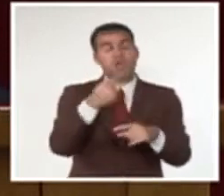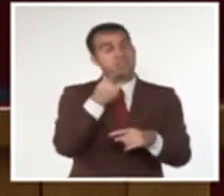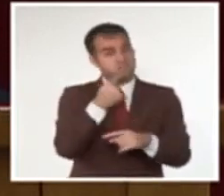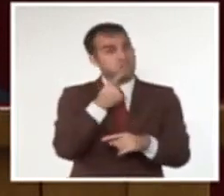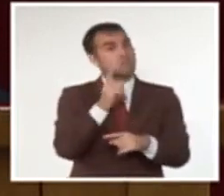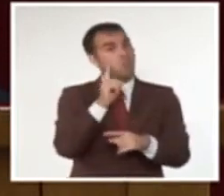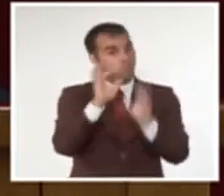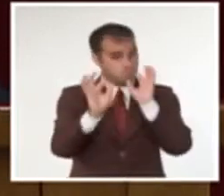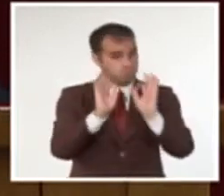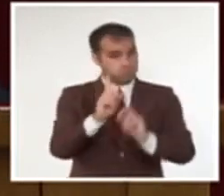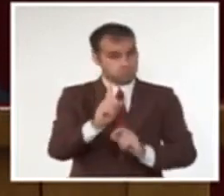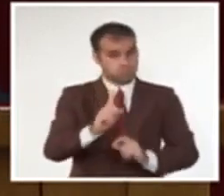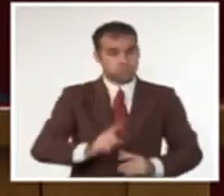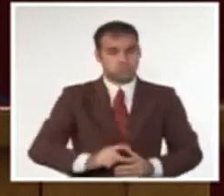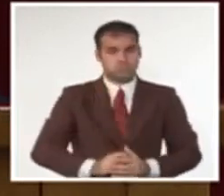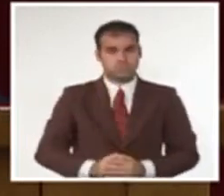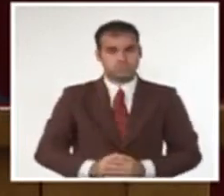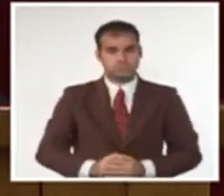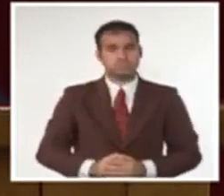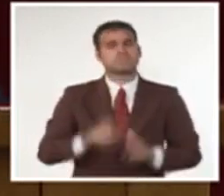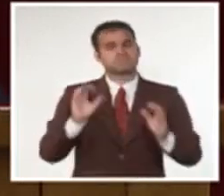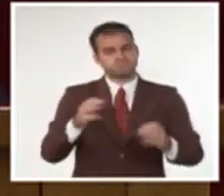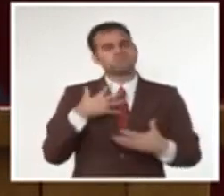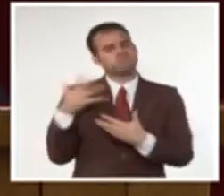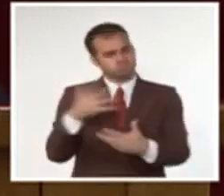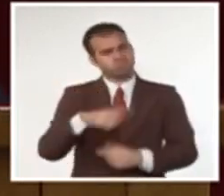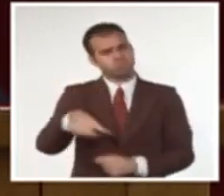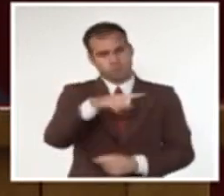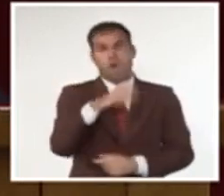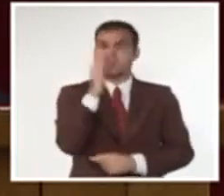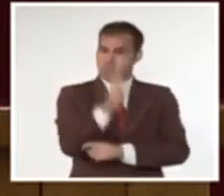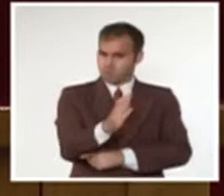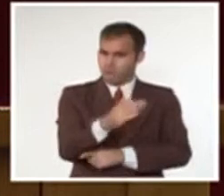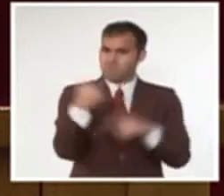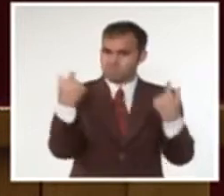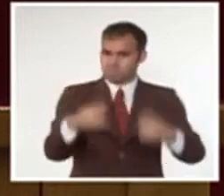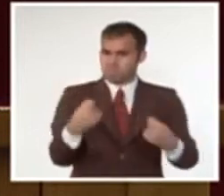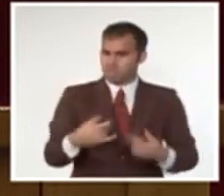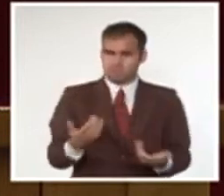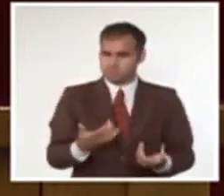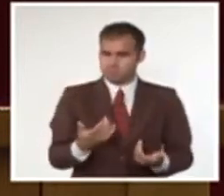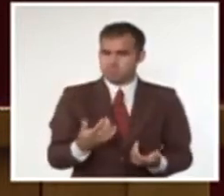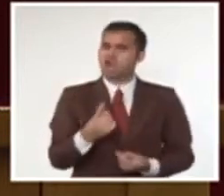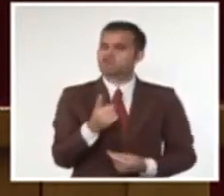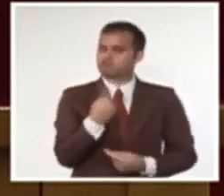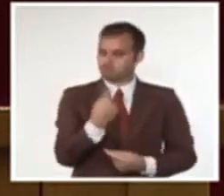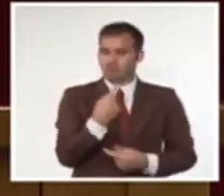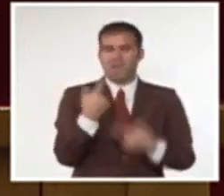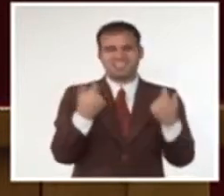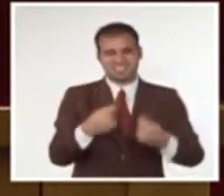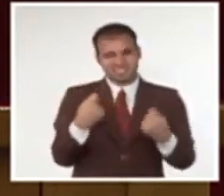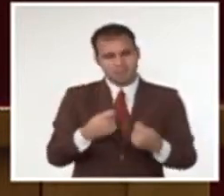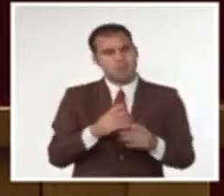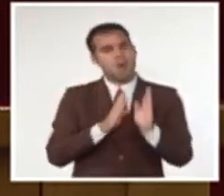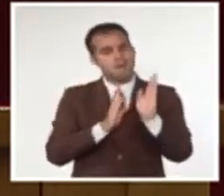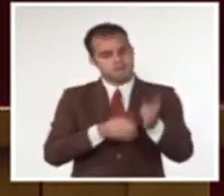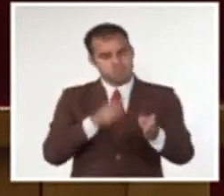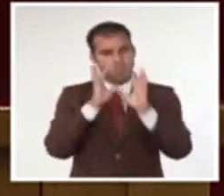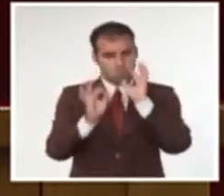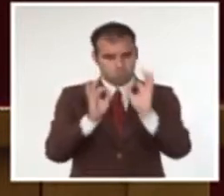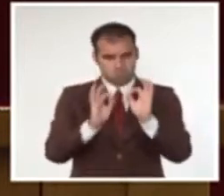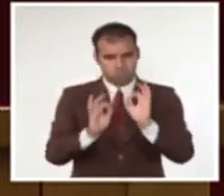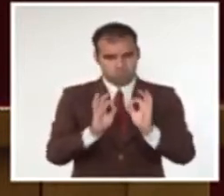advirtiendo. En honor a ellos, por respeto y consideración, mostremos sabiduría y